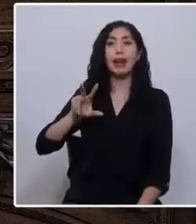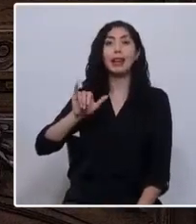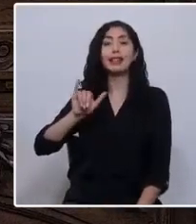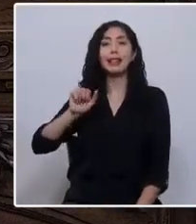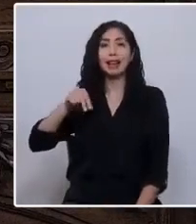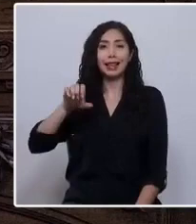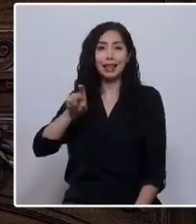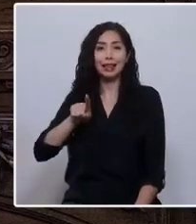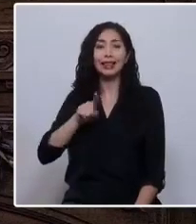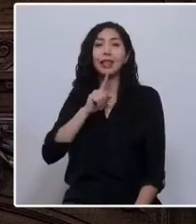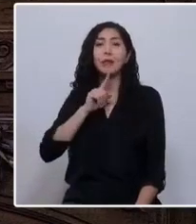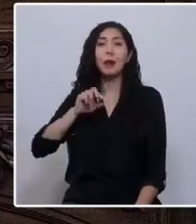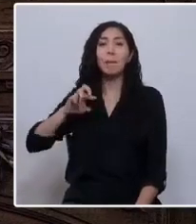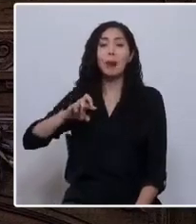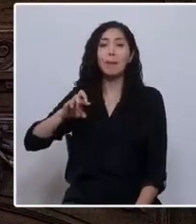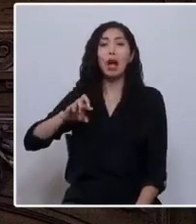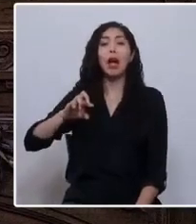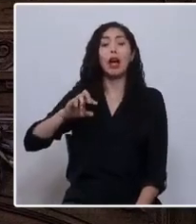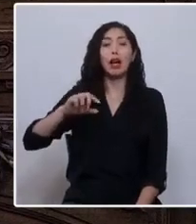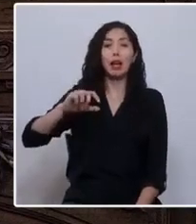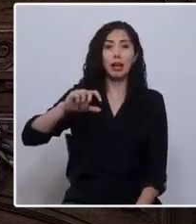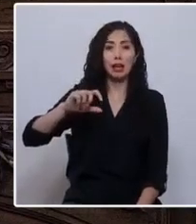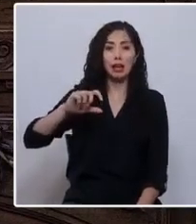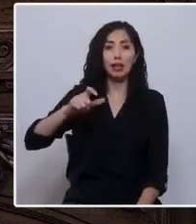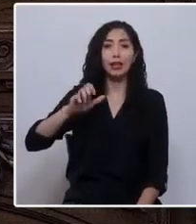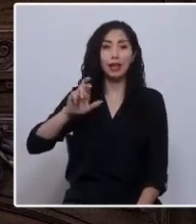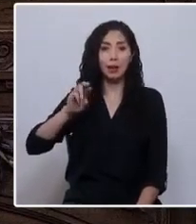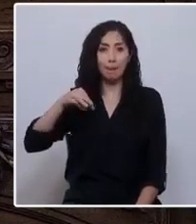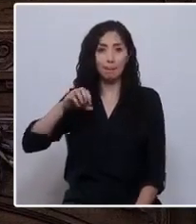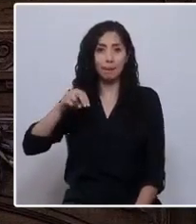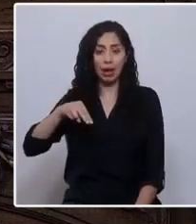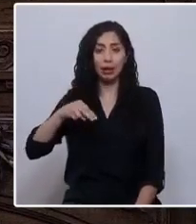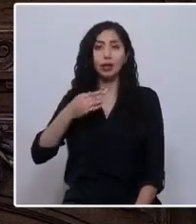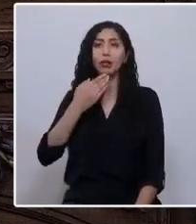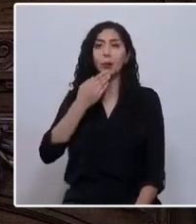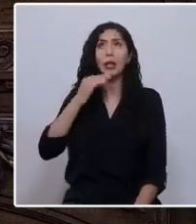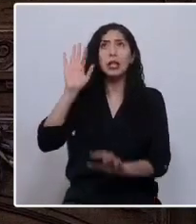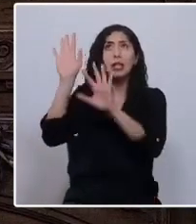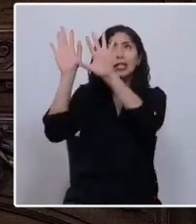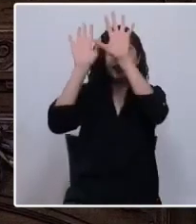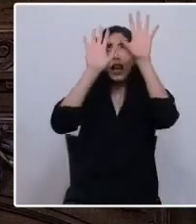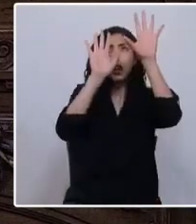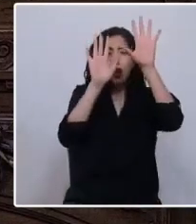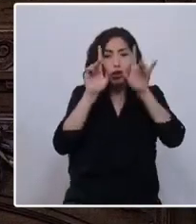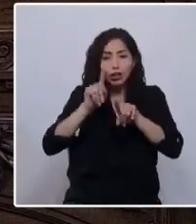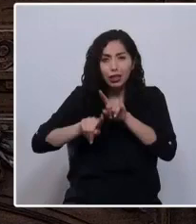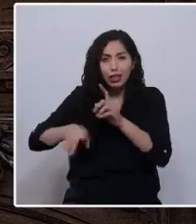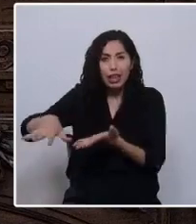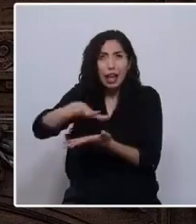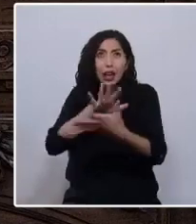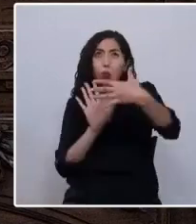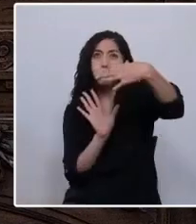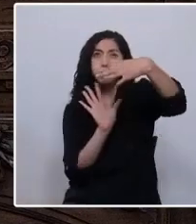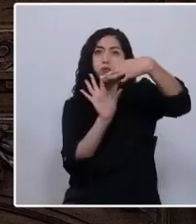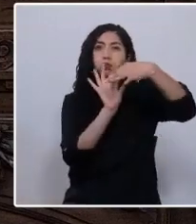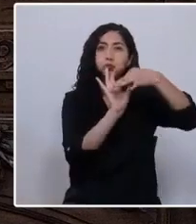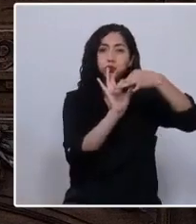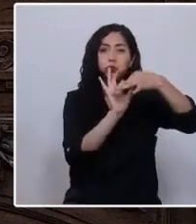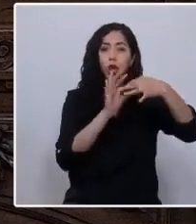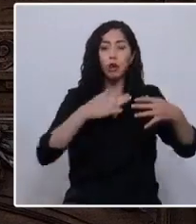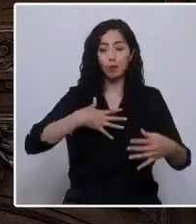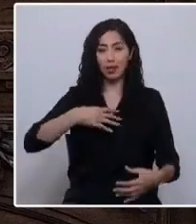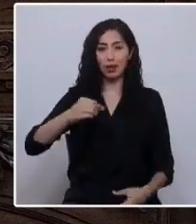olivares también soy hija de la unión del cielo con la tierra madre de un hermoso hijo amaro